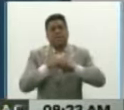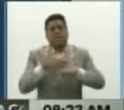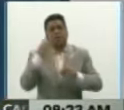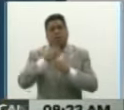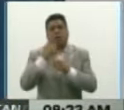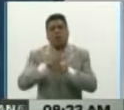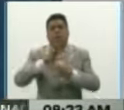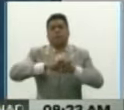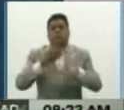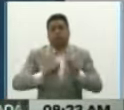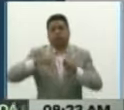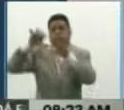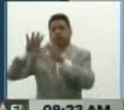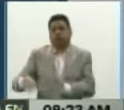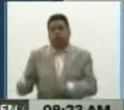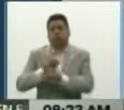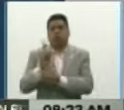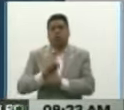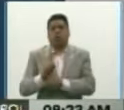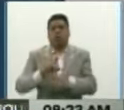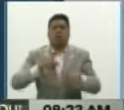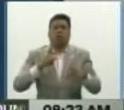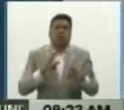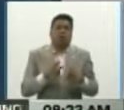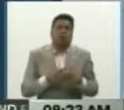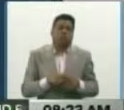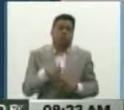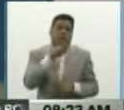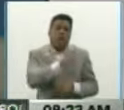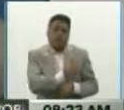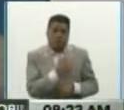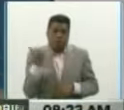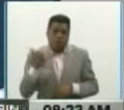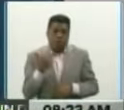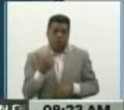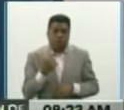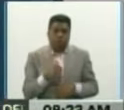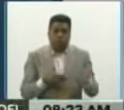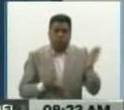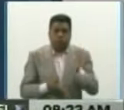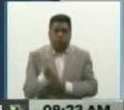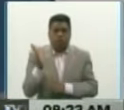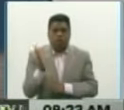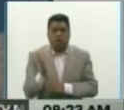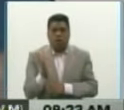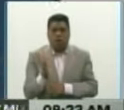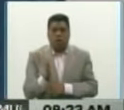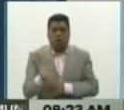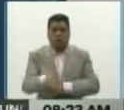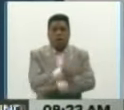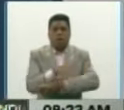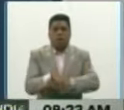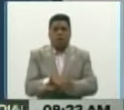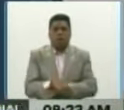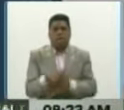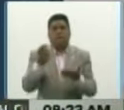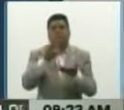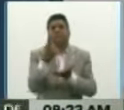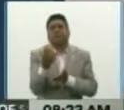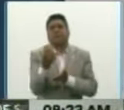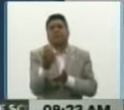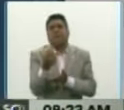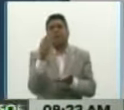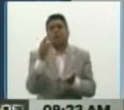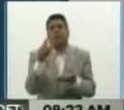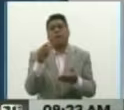suspensión. Entonces él arbitrariamente lo saca para la calle con un llamado supuesto de salario básico.